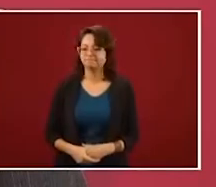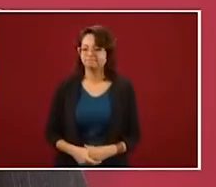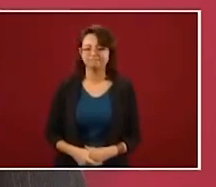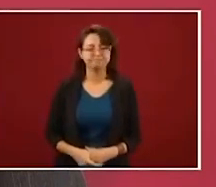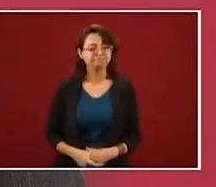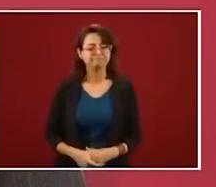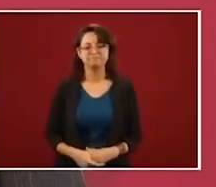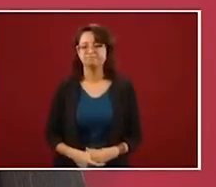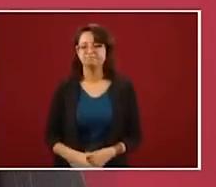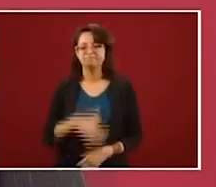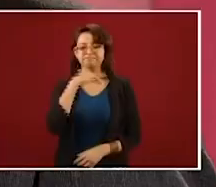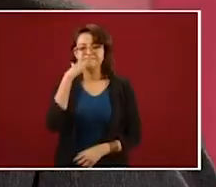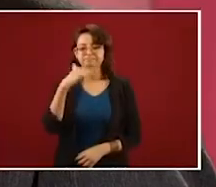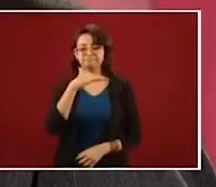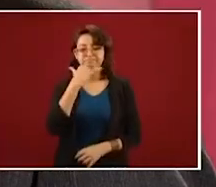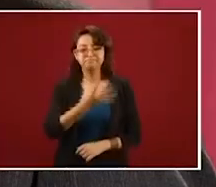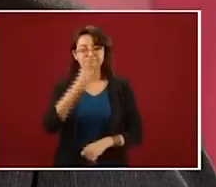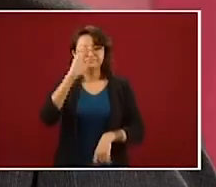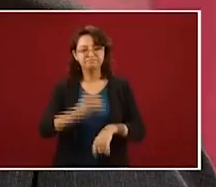Es cero corrupción.